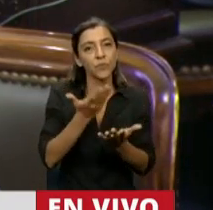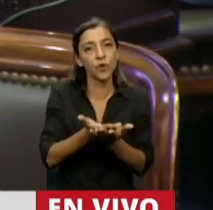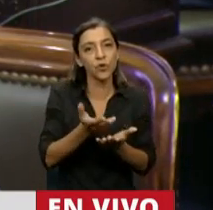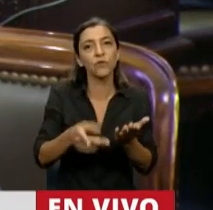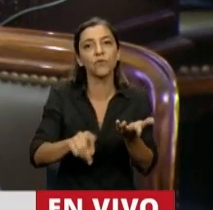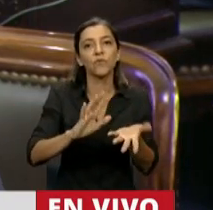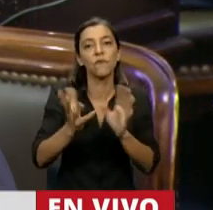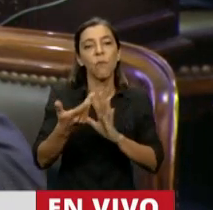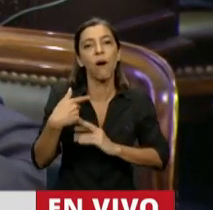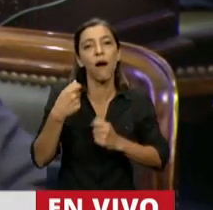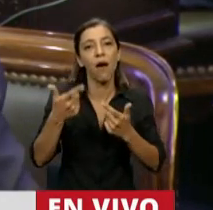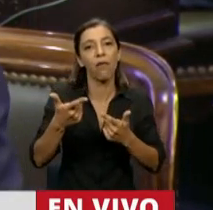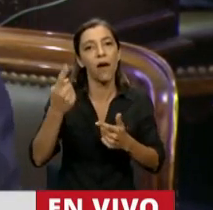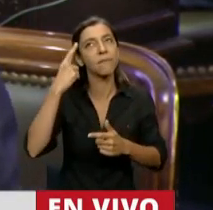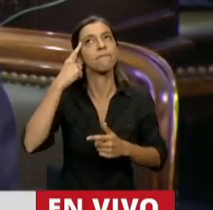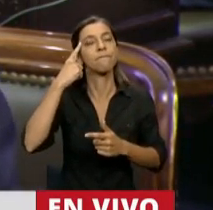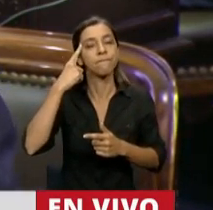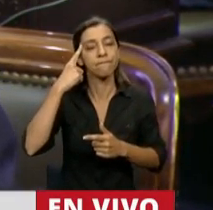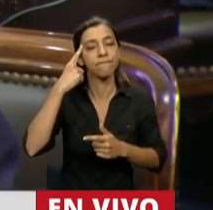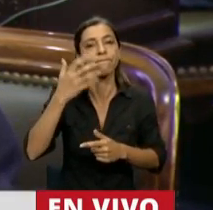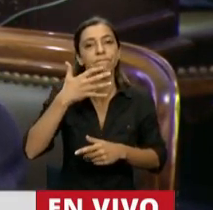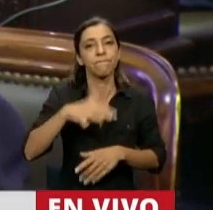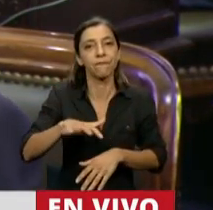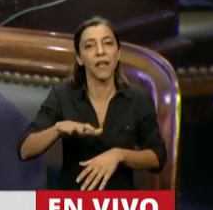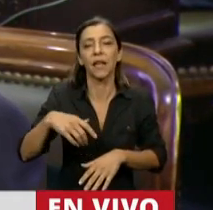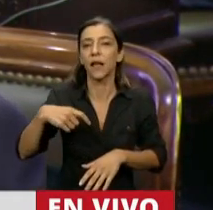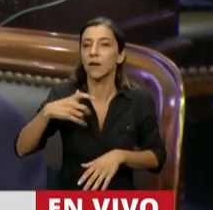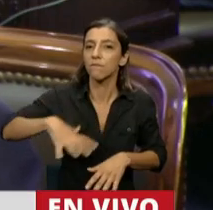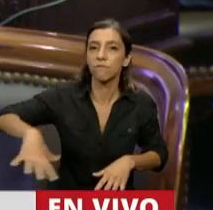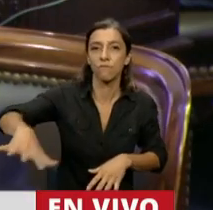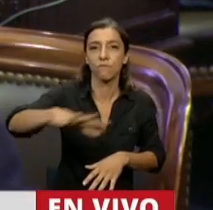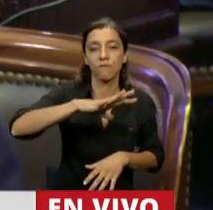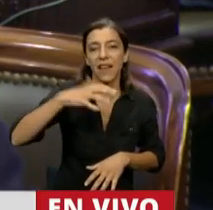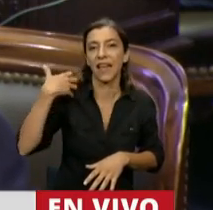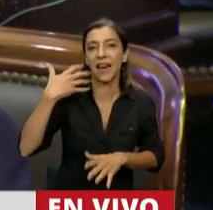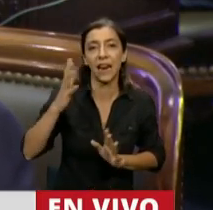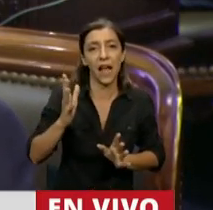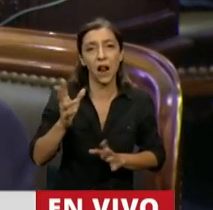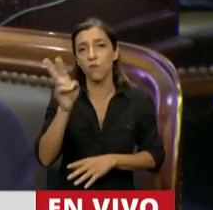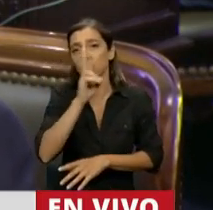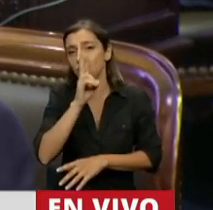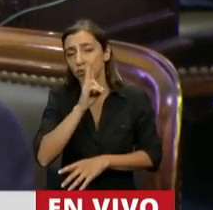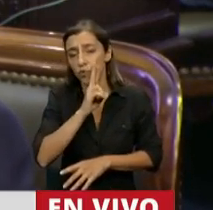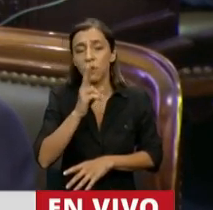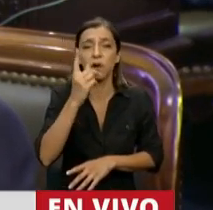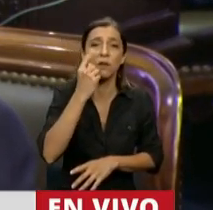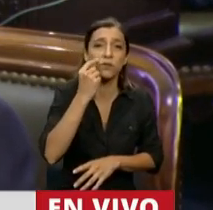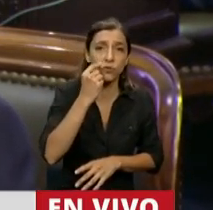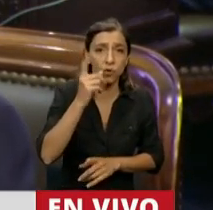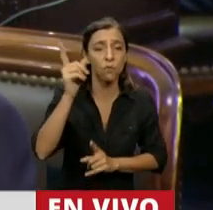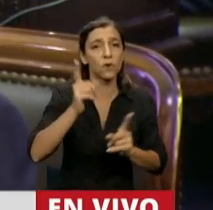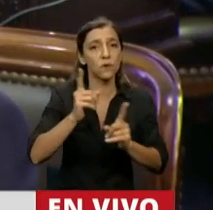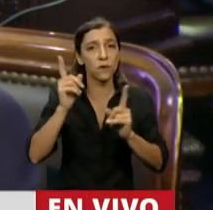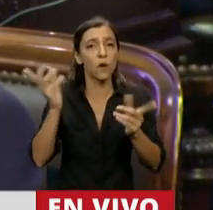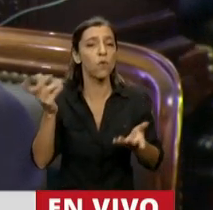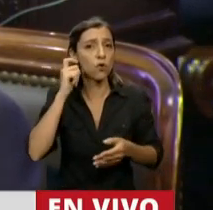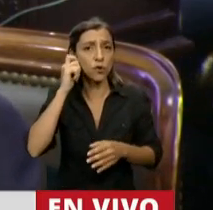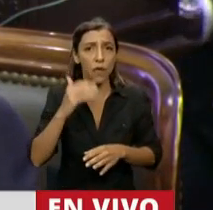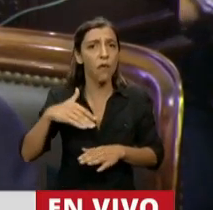en toda la población, incluso en las mujeres y en los hombres que ya han pasado su edad fértil,